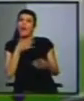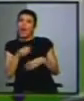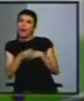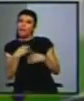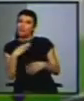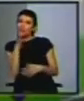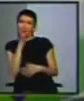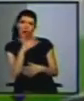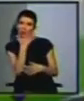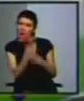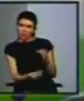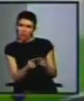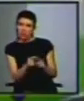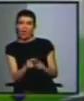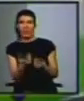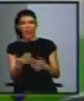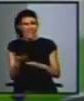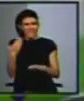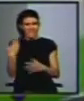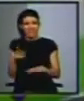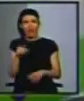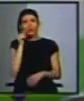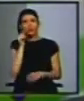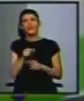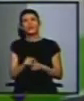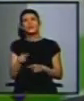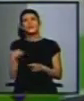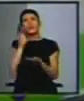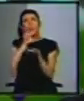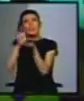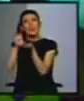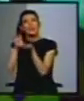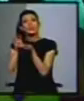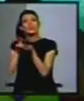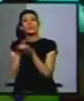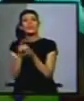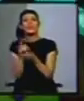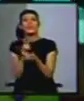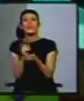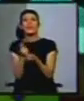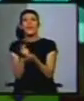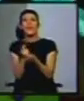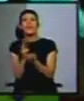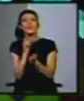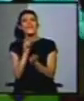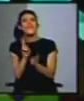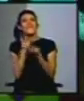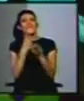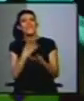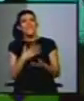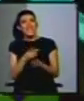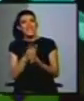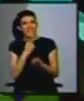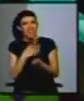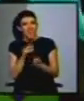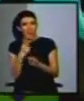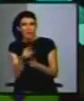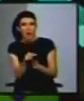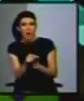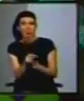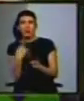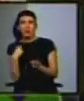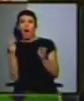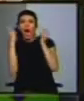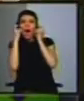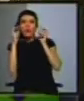habían. Son una mezcla de peluches, mascotas y adornos que cobran vida propia. María le pone audífonos cuando quiere que se duerma y deje de